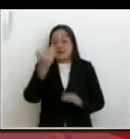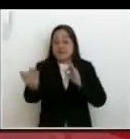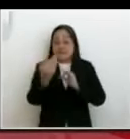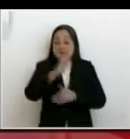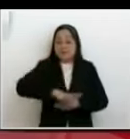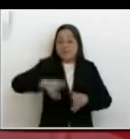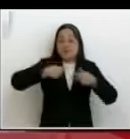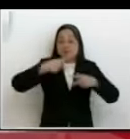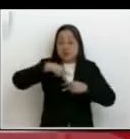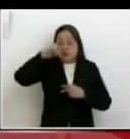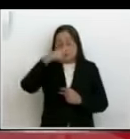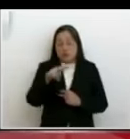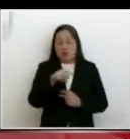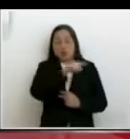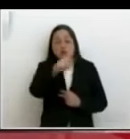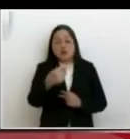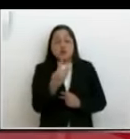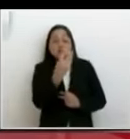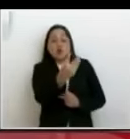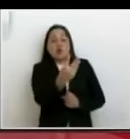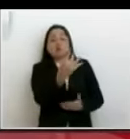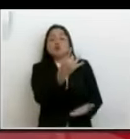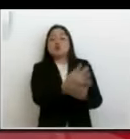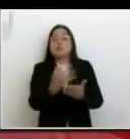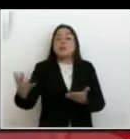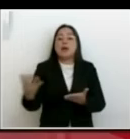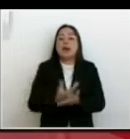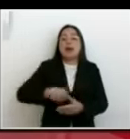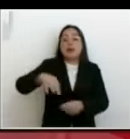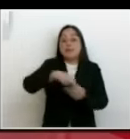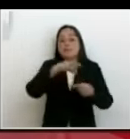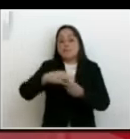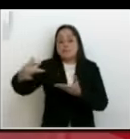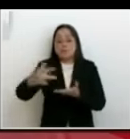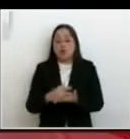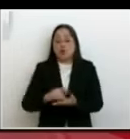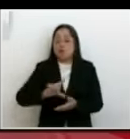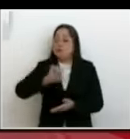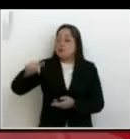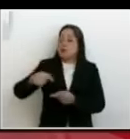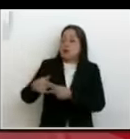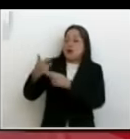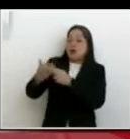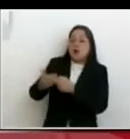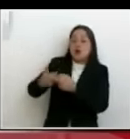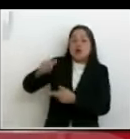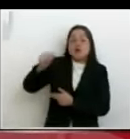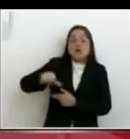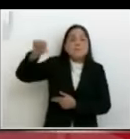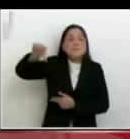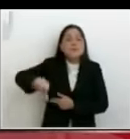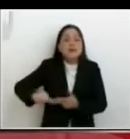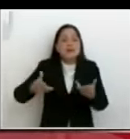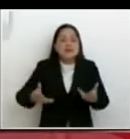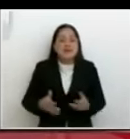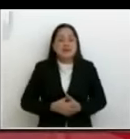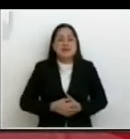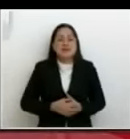solamente 4 de ustedes llegaron ganando? El resto llegaron perdiendo. ¿Quién